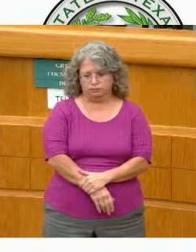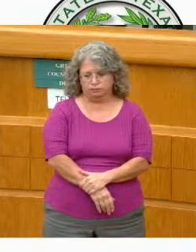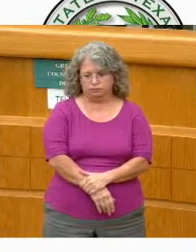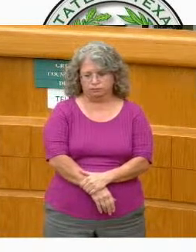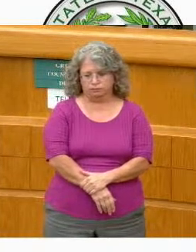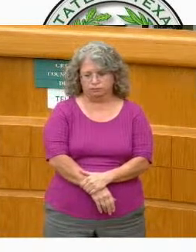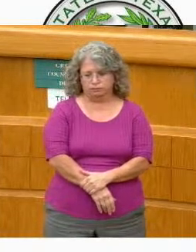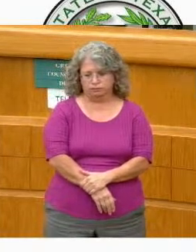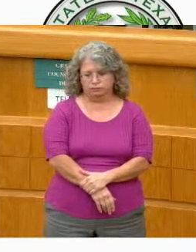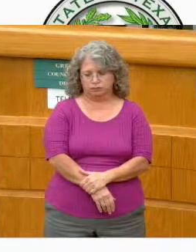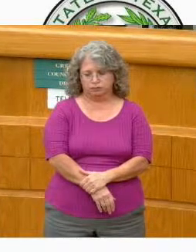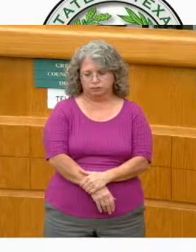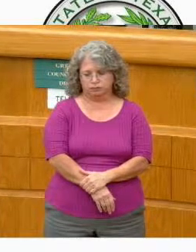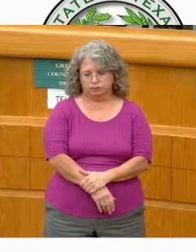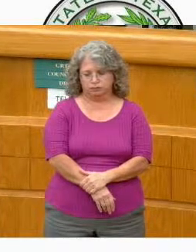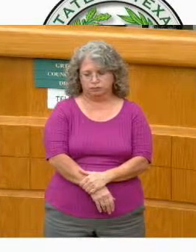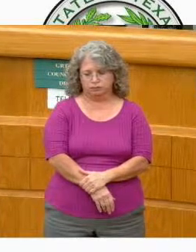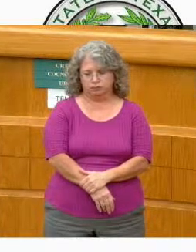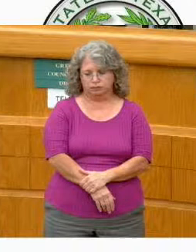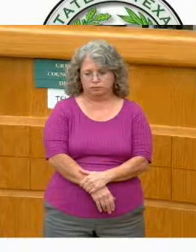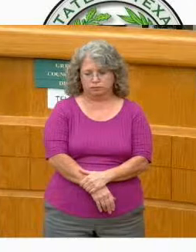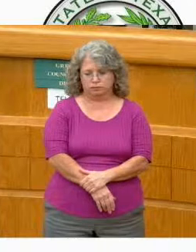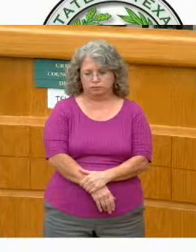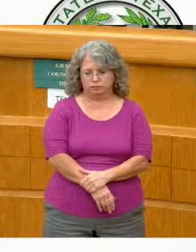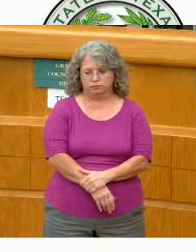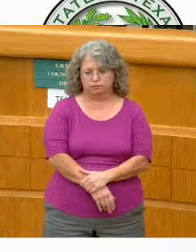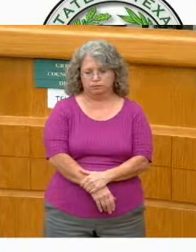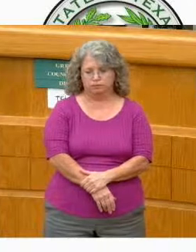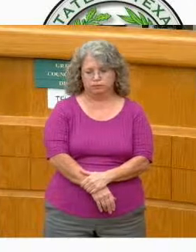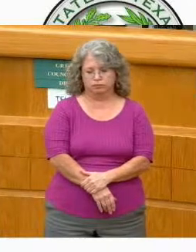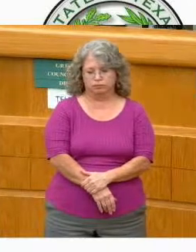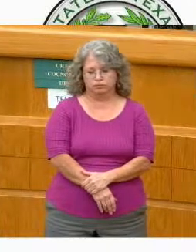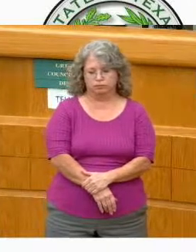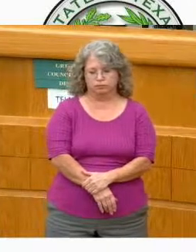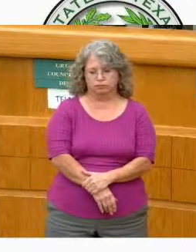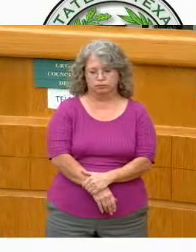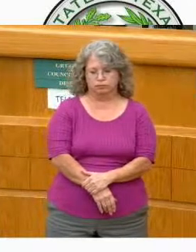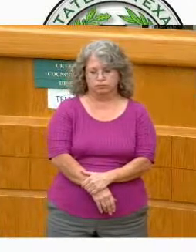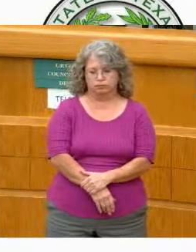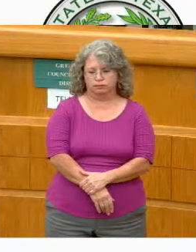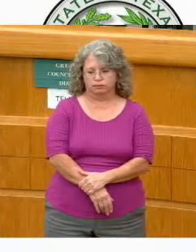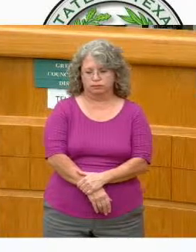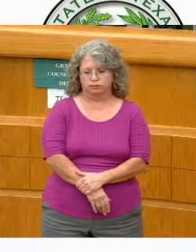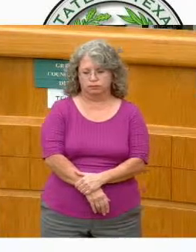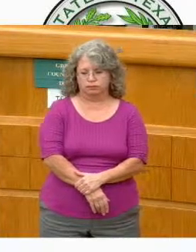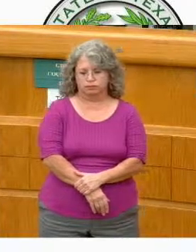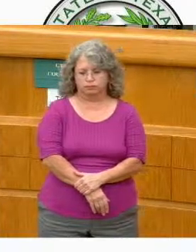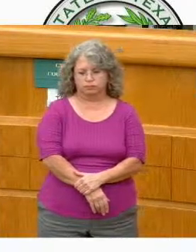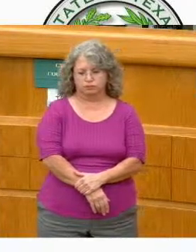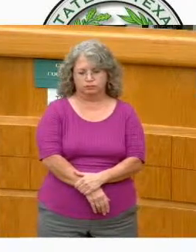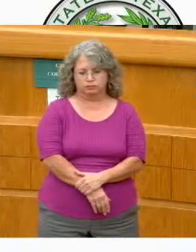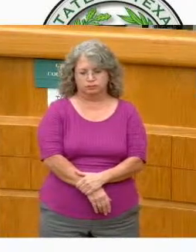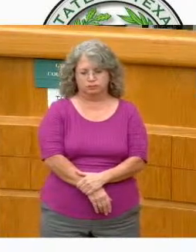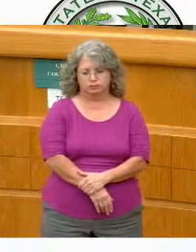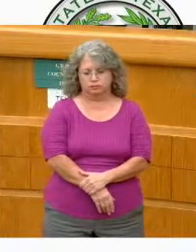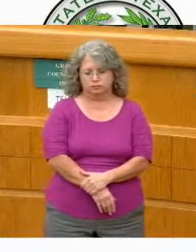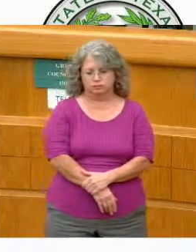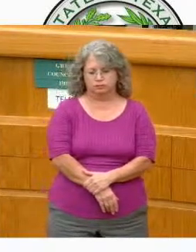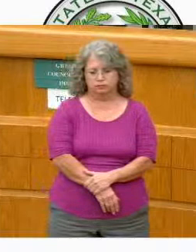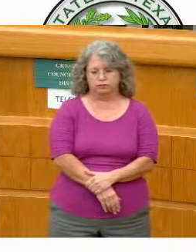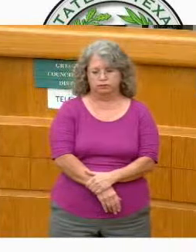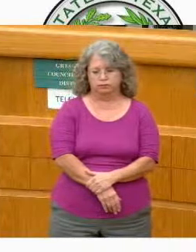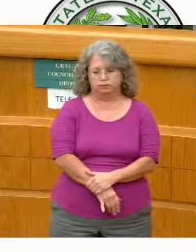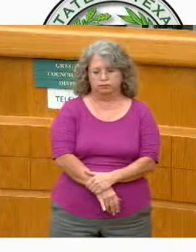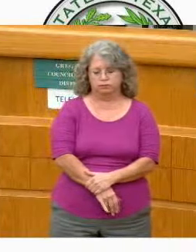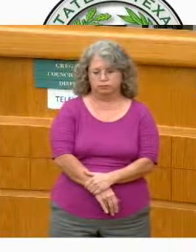19.694 casos confirmados y no casos probables por el coronavirus. El porcentaje de casos positivos de pruebas realizadas por el Distrito de Salud es